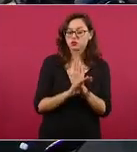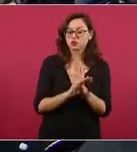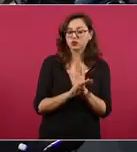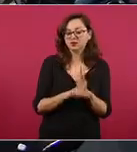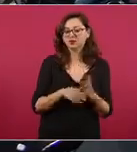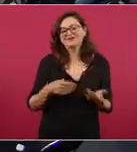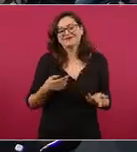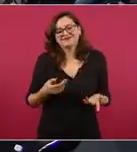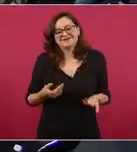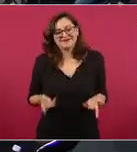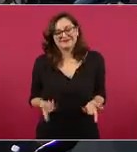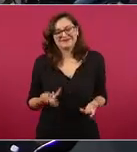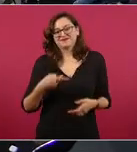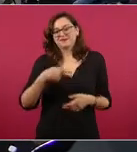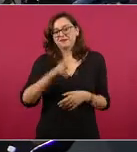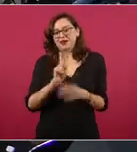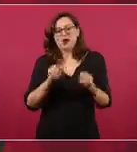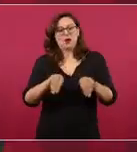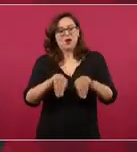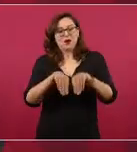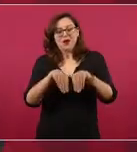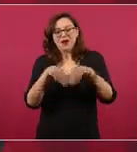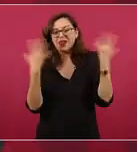está queriendo